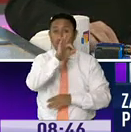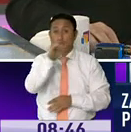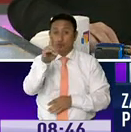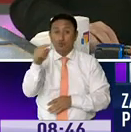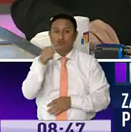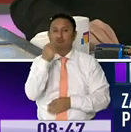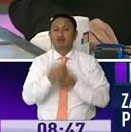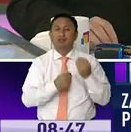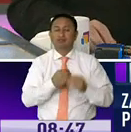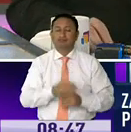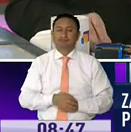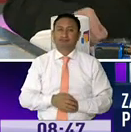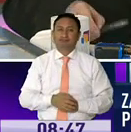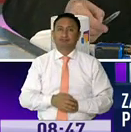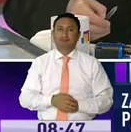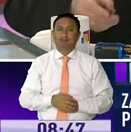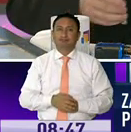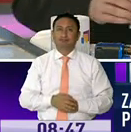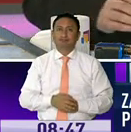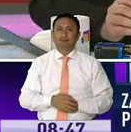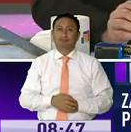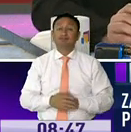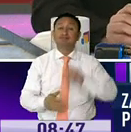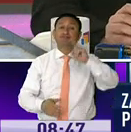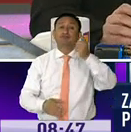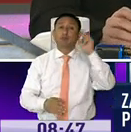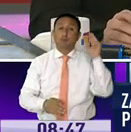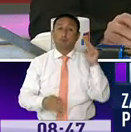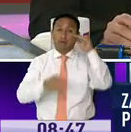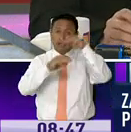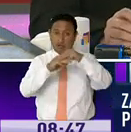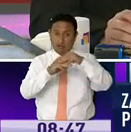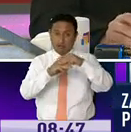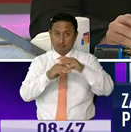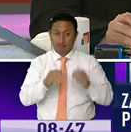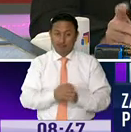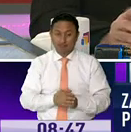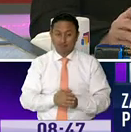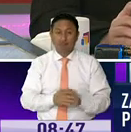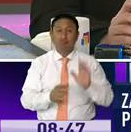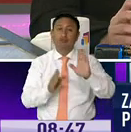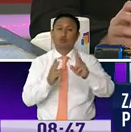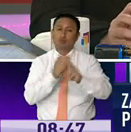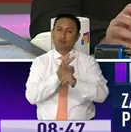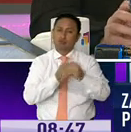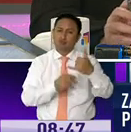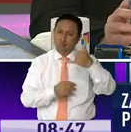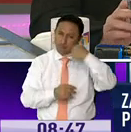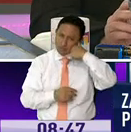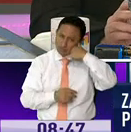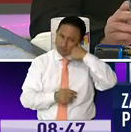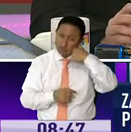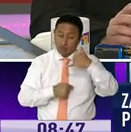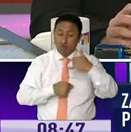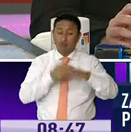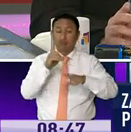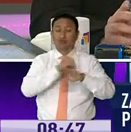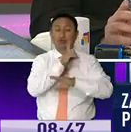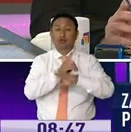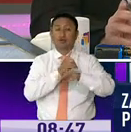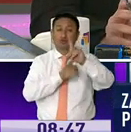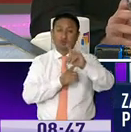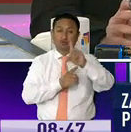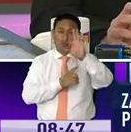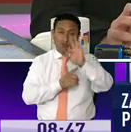911? Bueno, mi primer mensaje, Roberto, el buen uso de la línea. Como el director del 911,